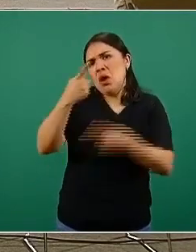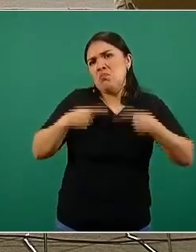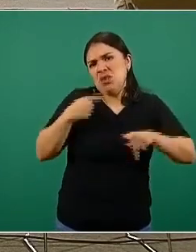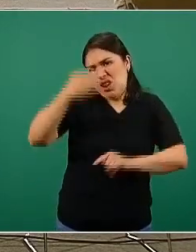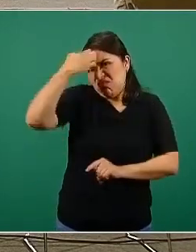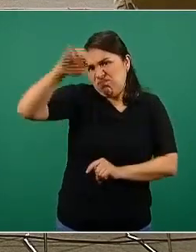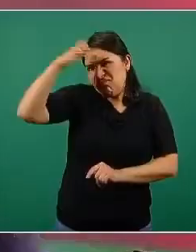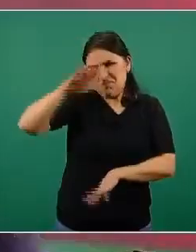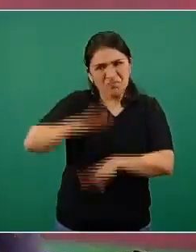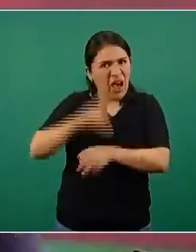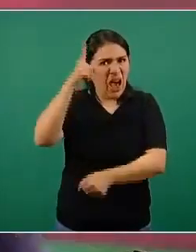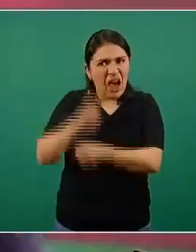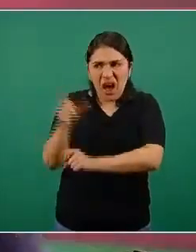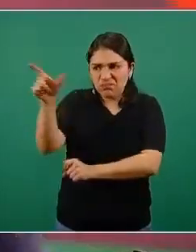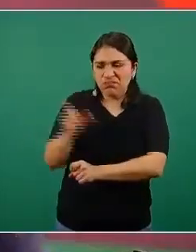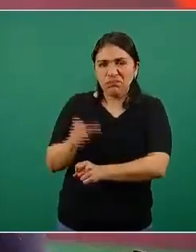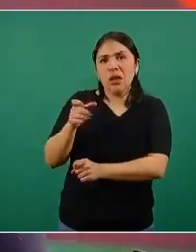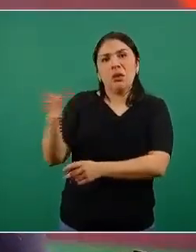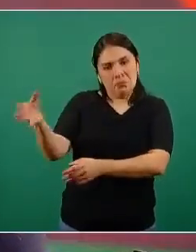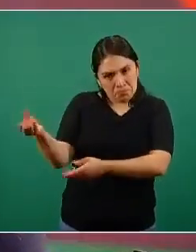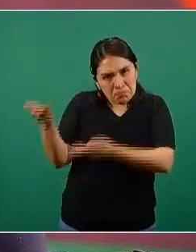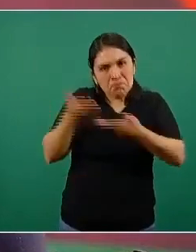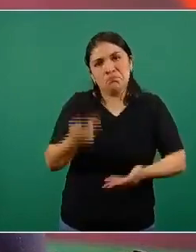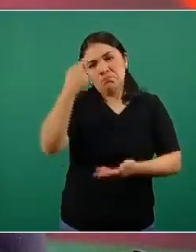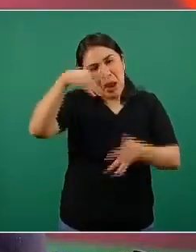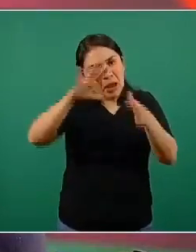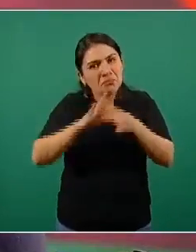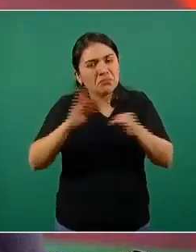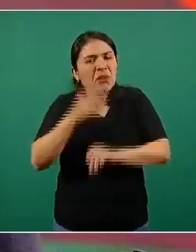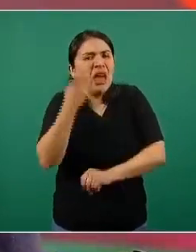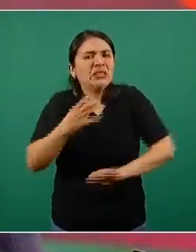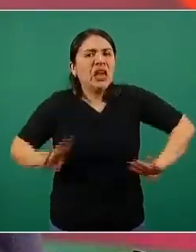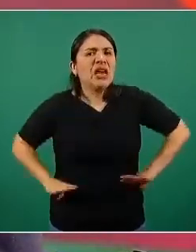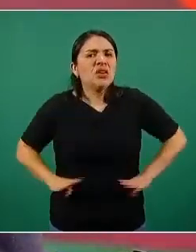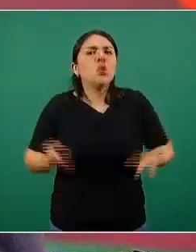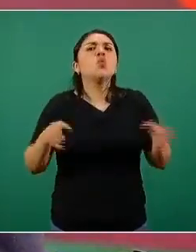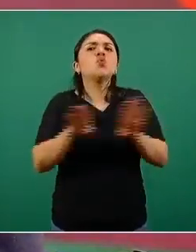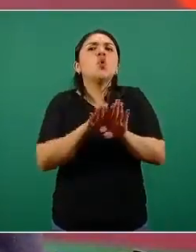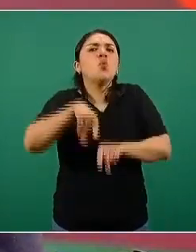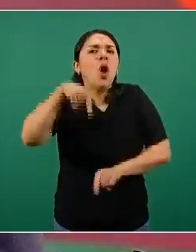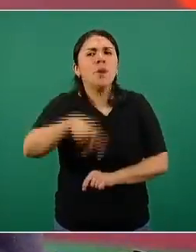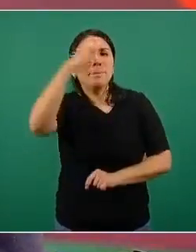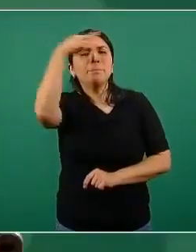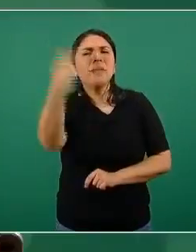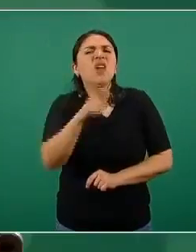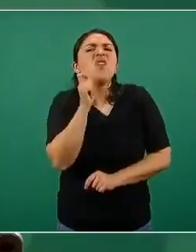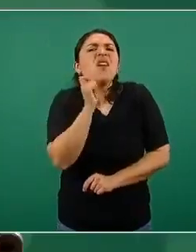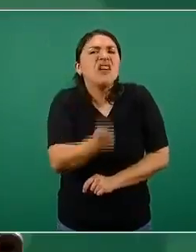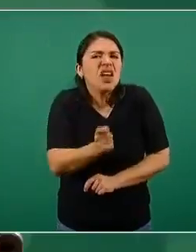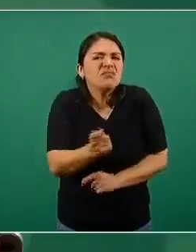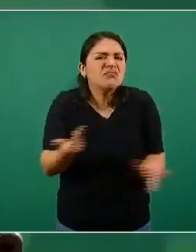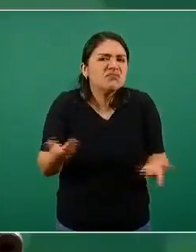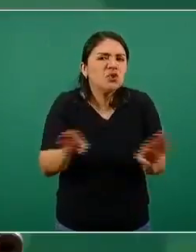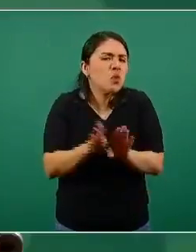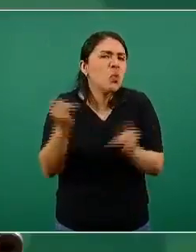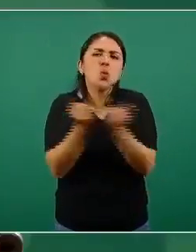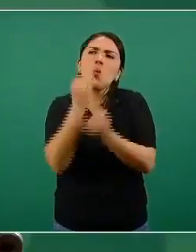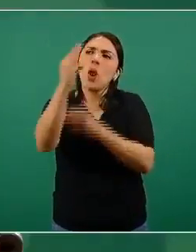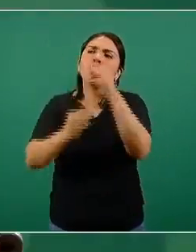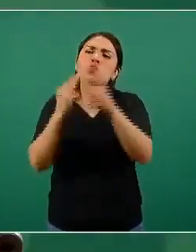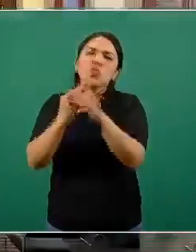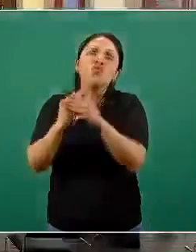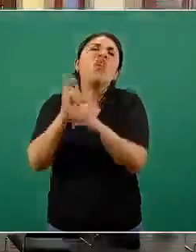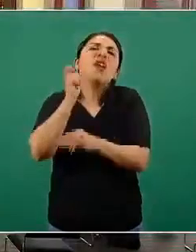que nos hable un poco más de la caracterización que tenemos en México y la caracterización que tenemos en el mundo sobre